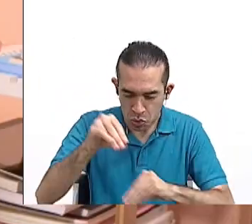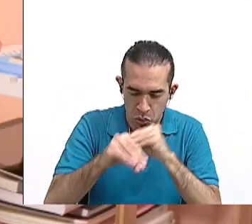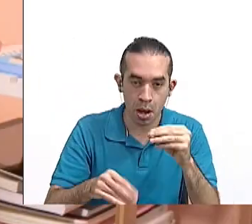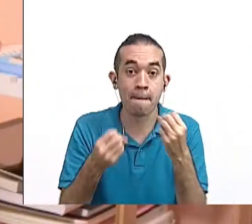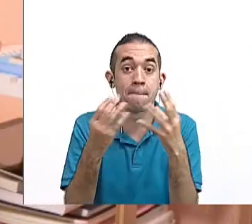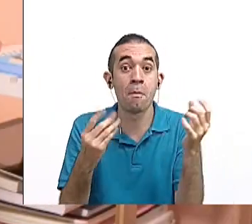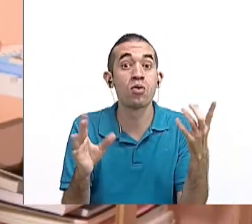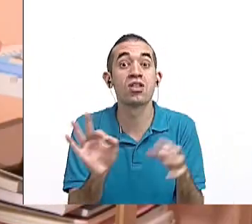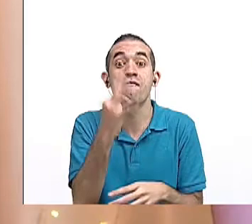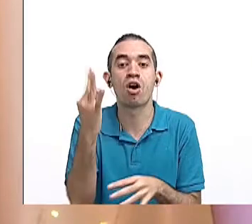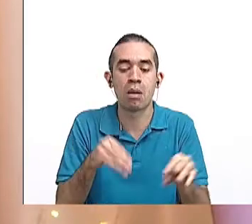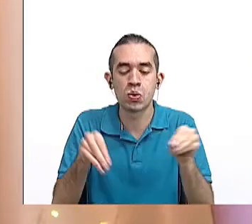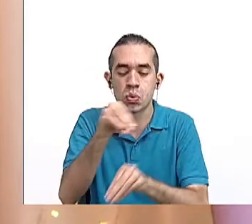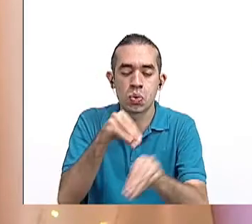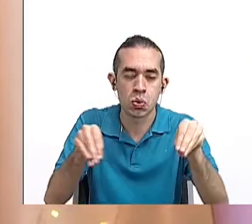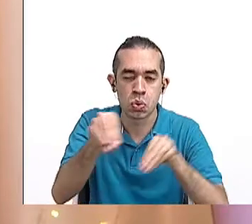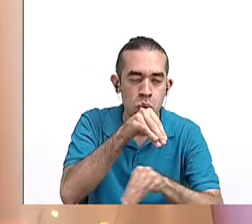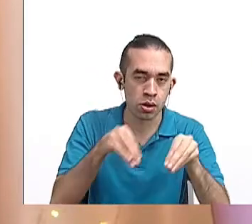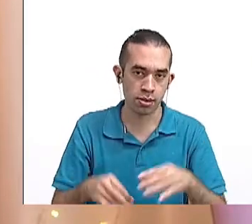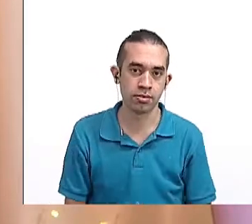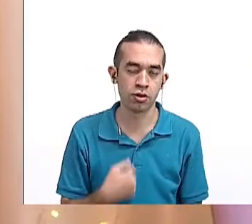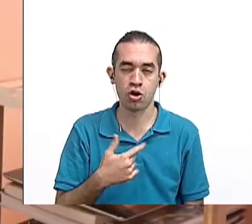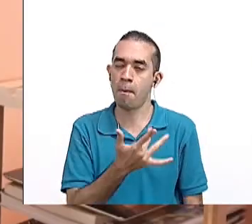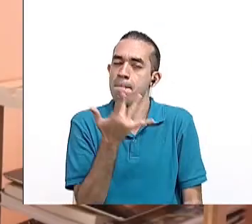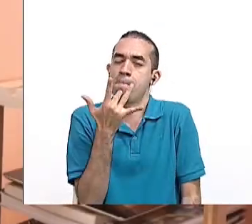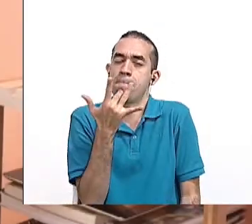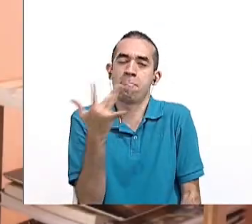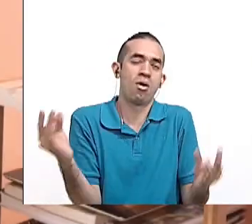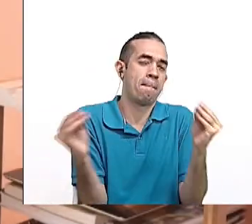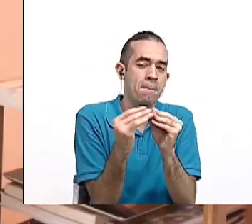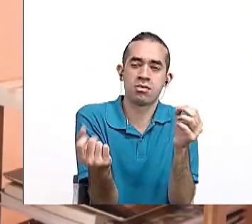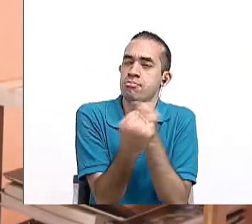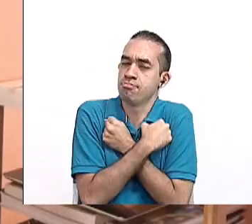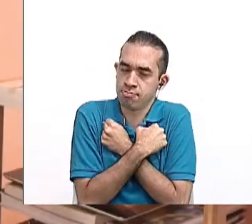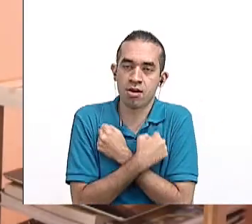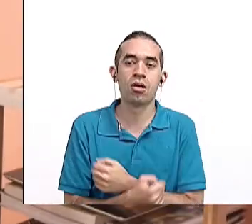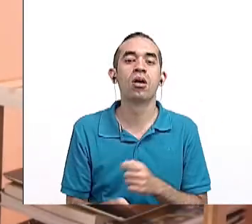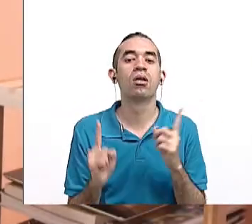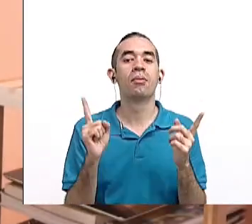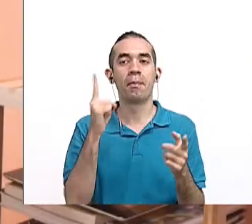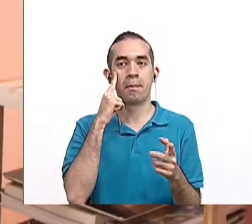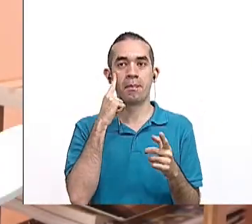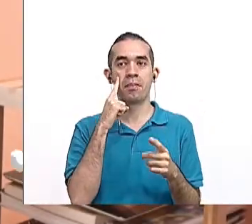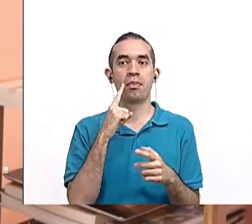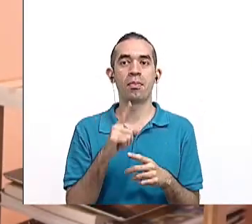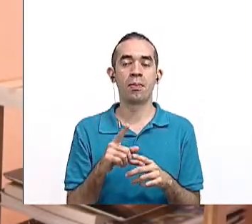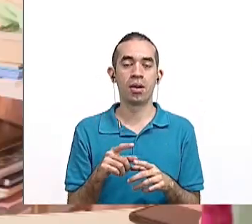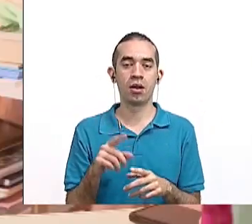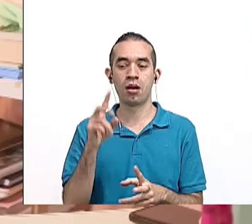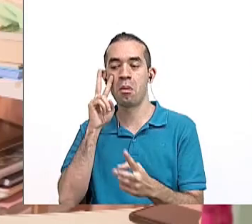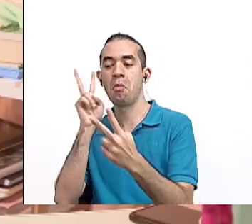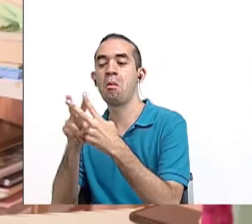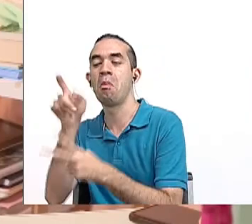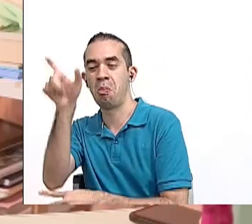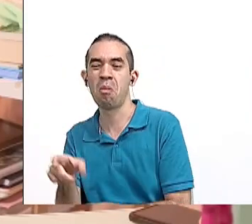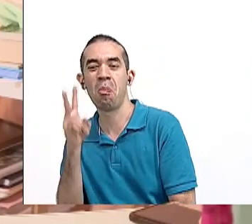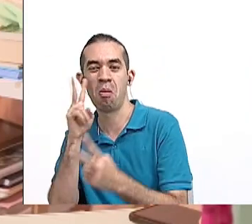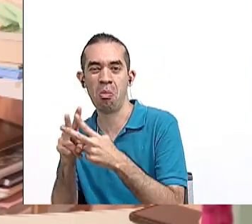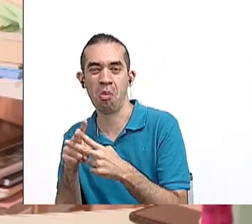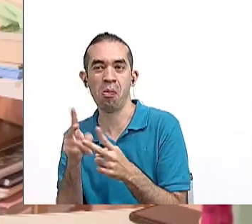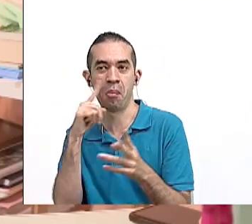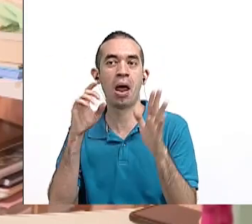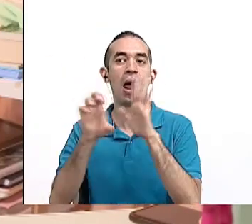interesantes para jugar de lo que más me gusta es como relacionar las fichas con las personas que conocemos por ejemplo